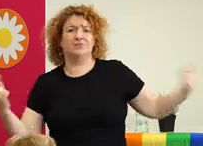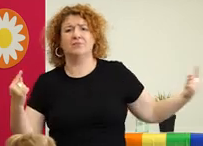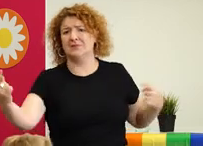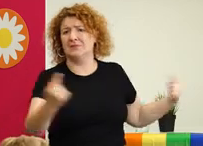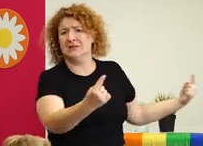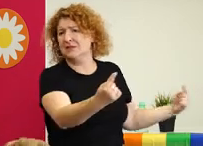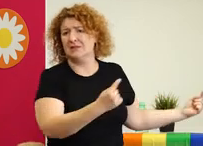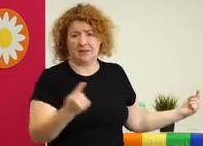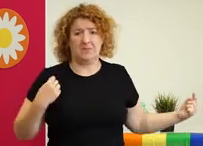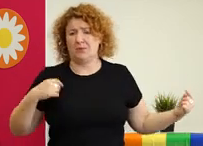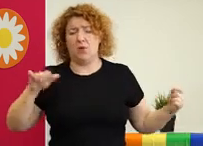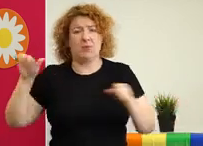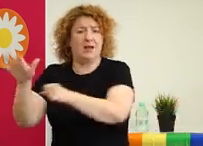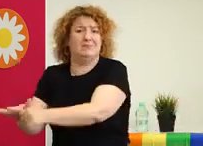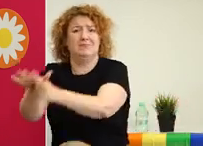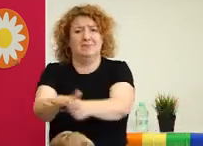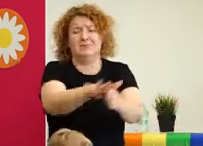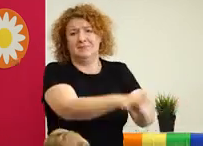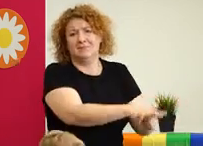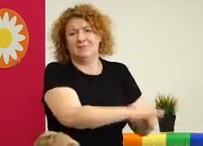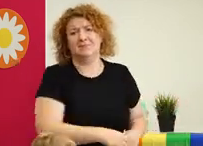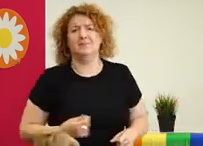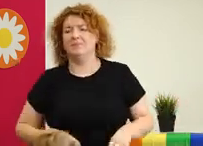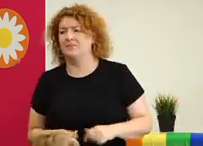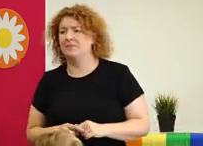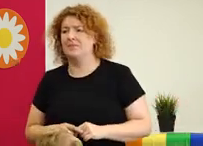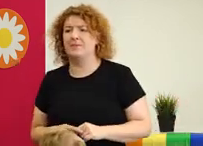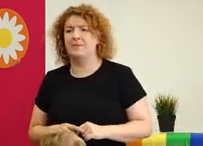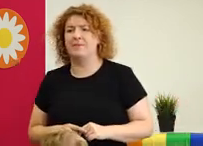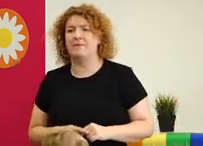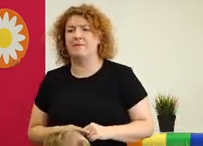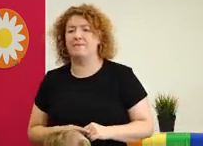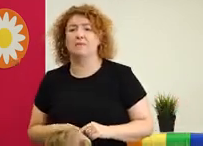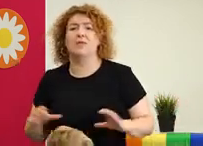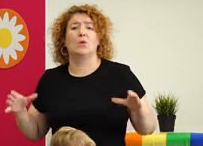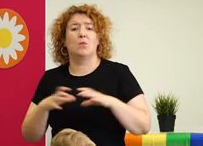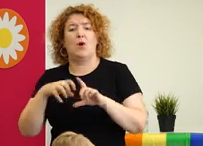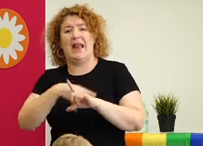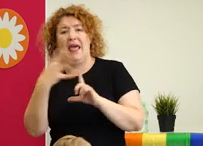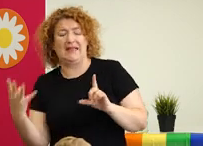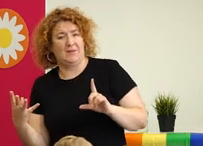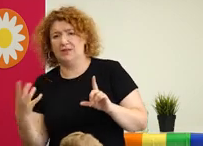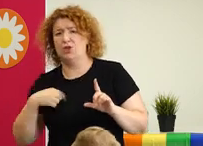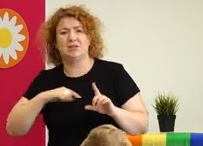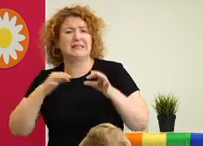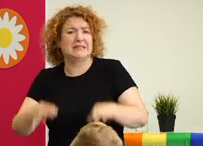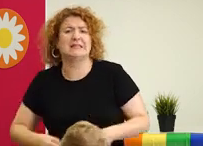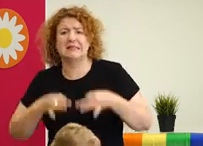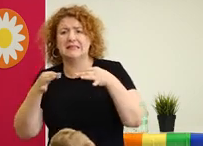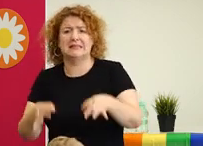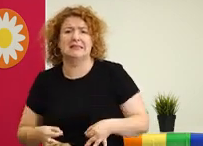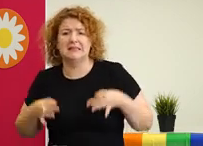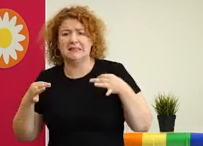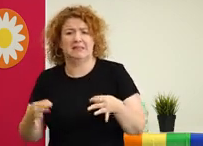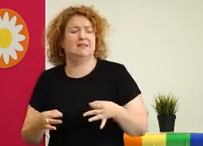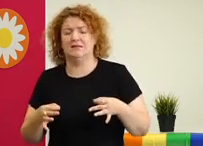todo el colectivo LGTBI, de aquella primas hermanas del colectivo LGTBI, que siempre estamos en la